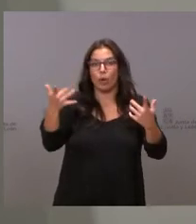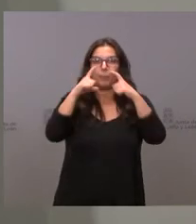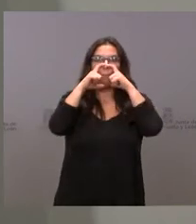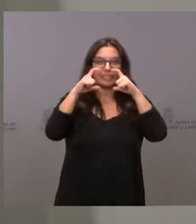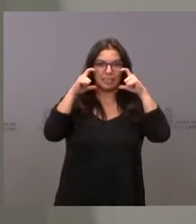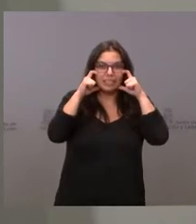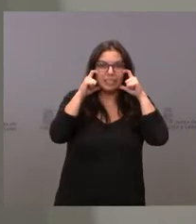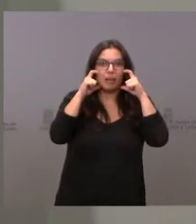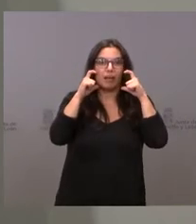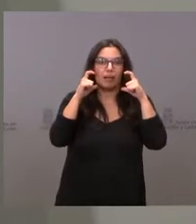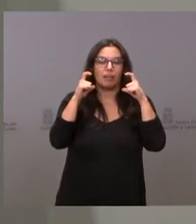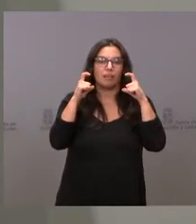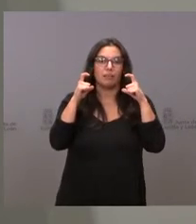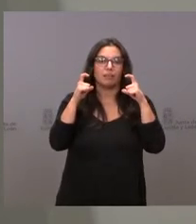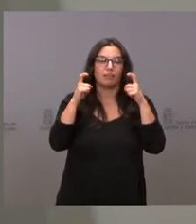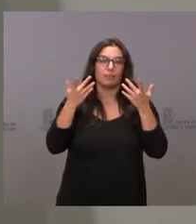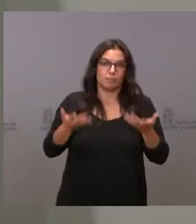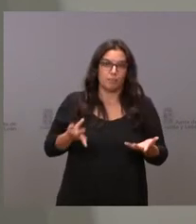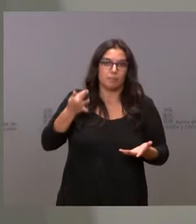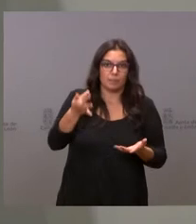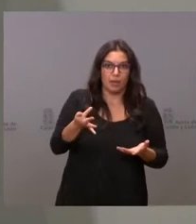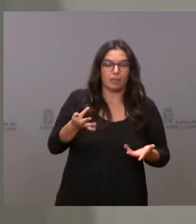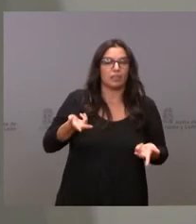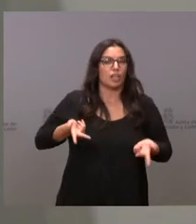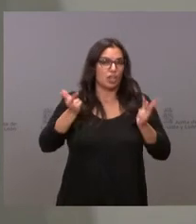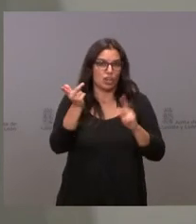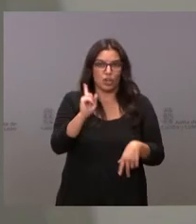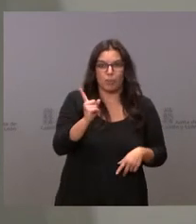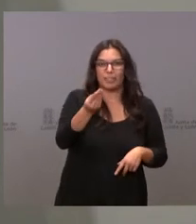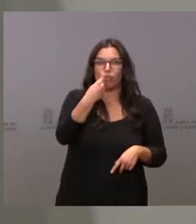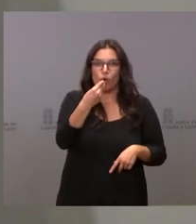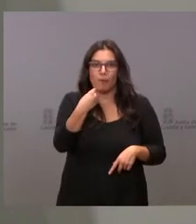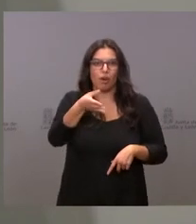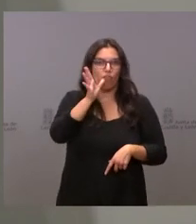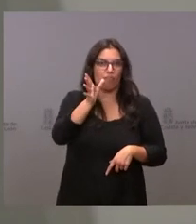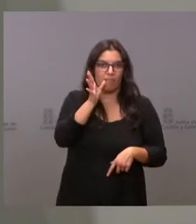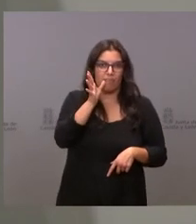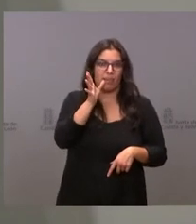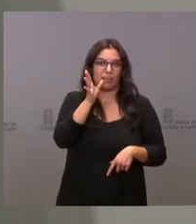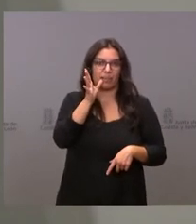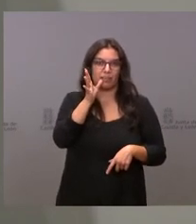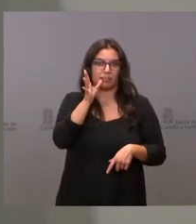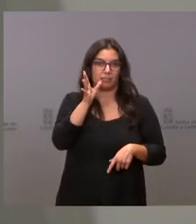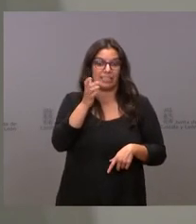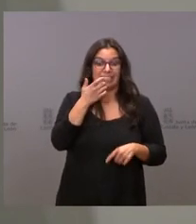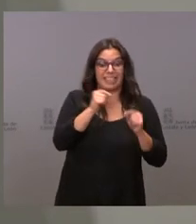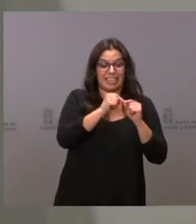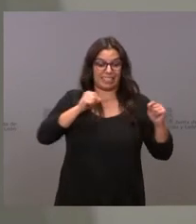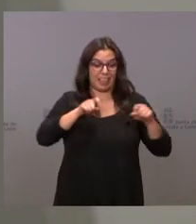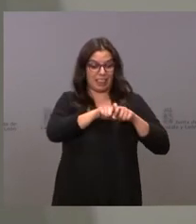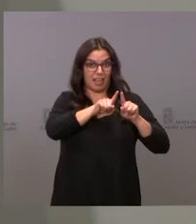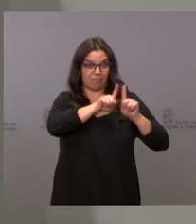mascarilla y no permitir el consumo de alimentos y bebidas cuando no se guardan las